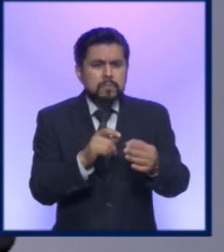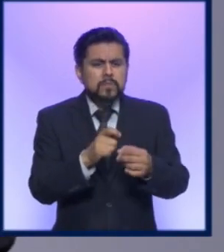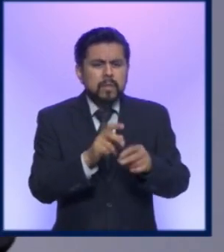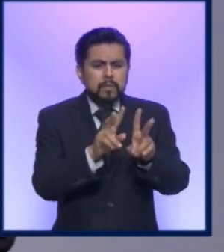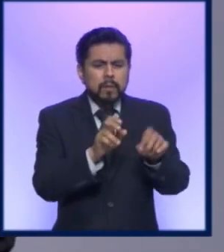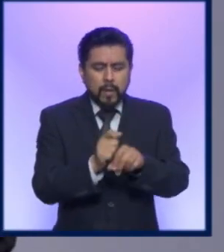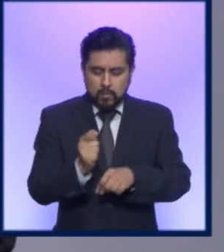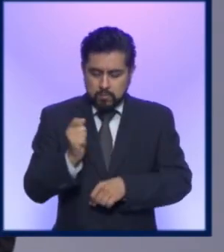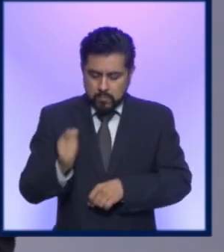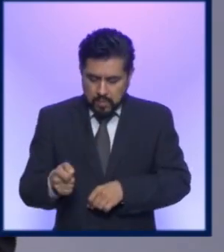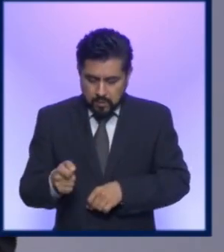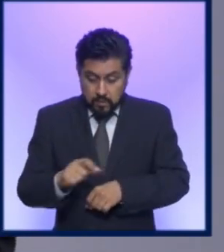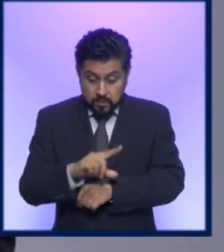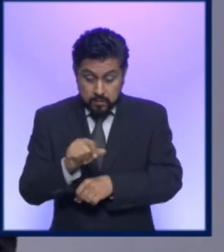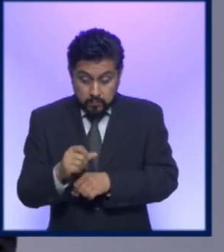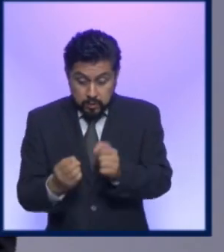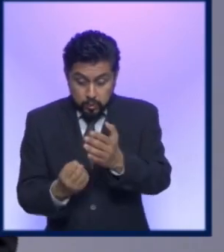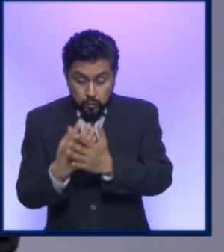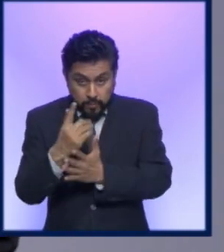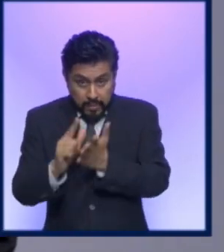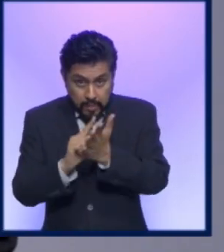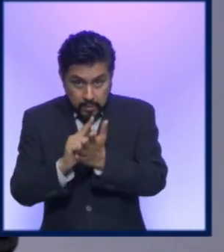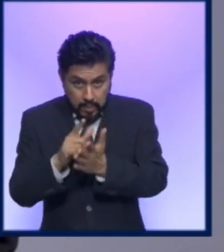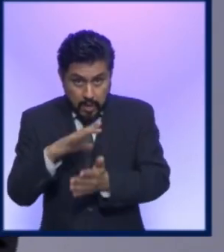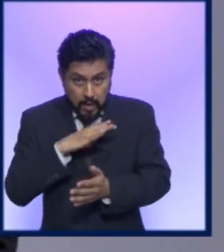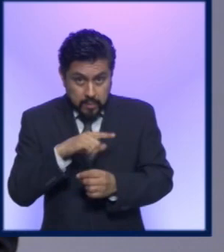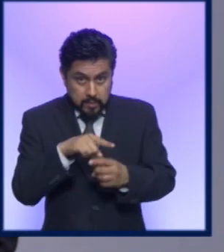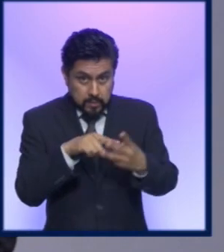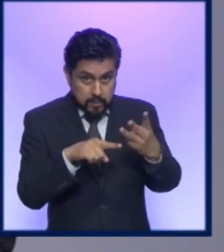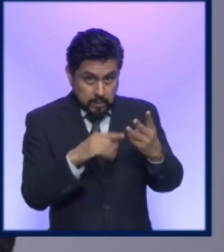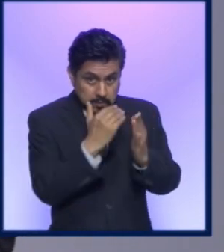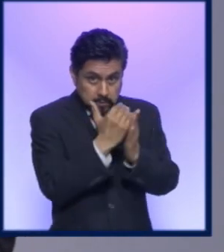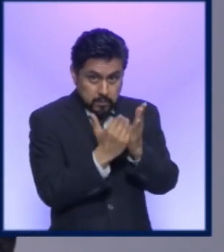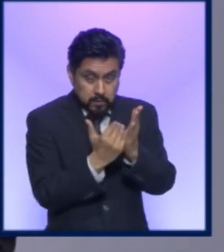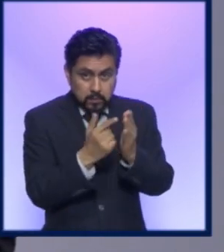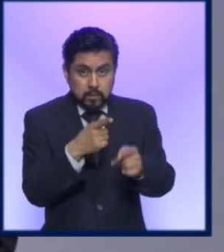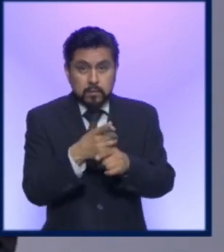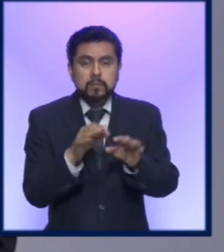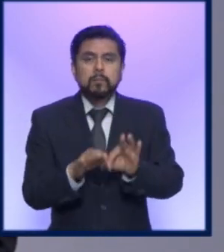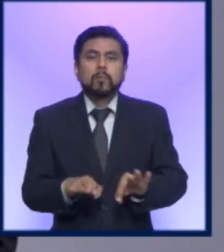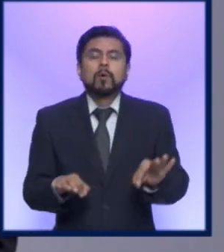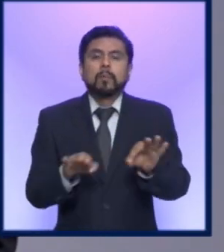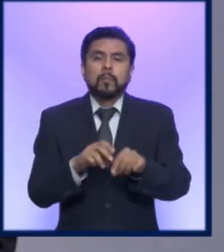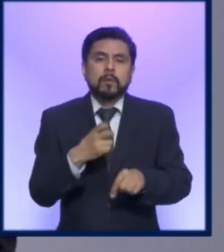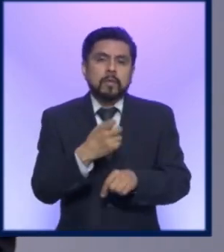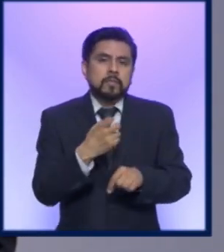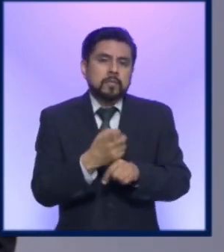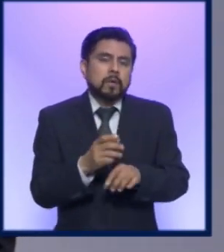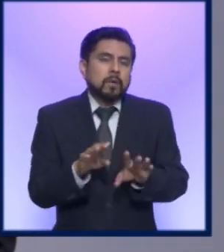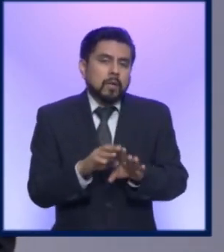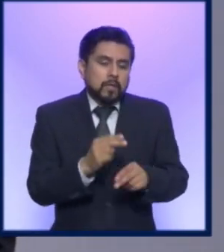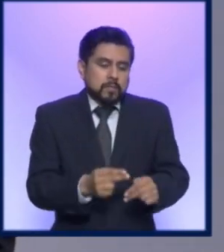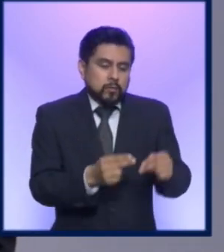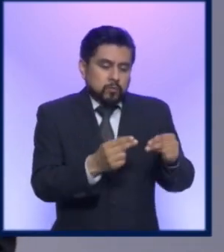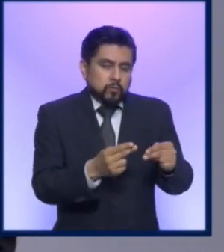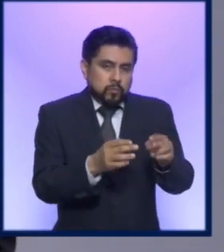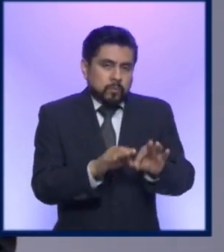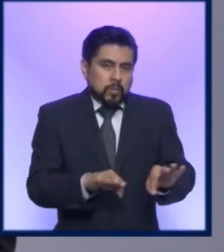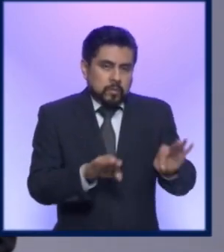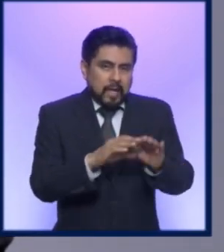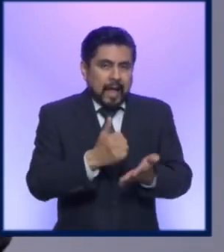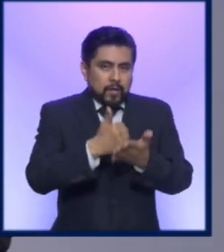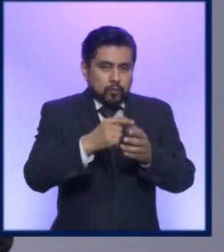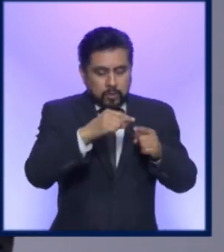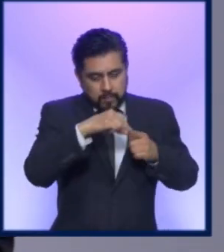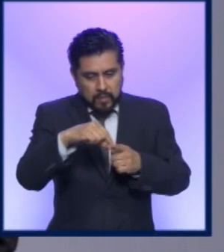generar jurisprudencia requerimos tres criterios en tal sentido Bueno pues es un criterio de particular relevancia y orientador como bien lo